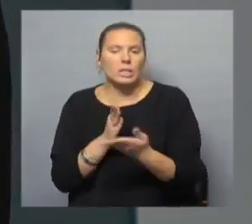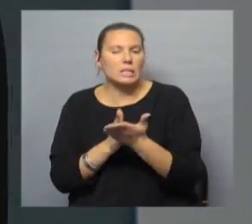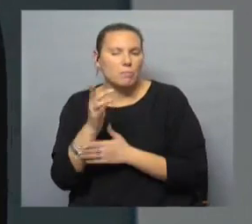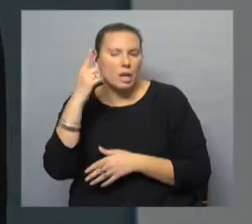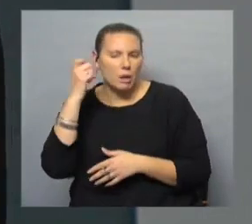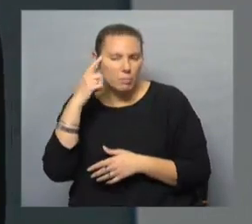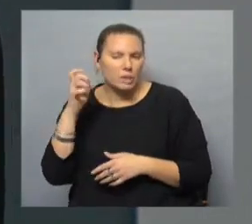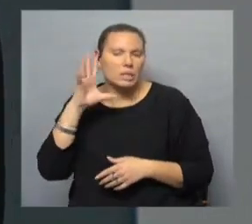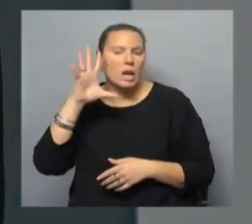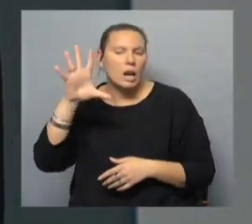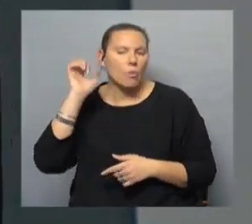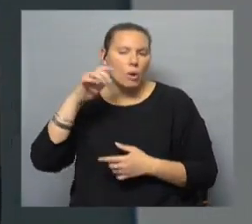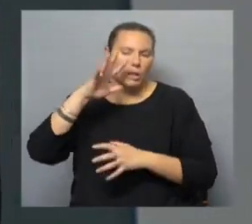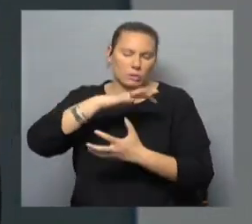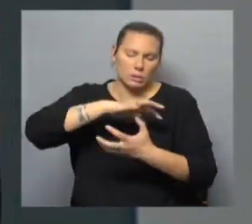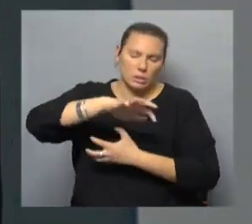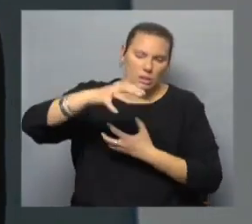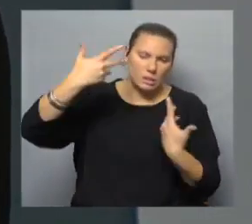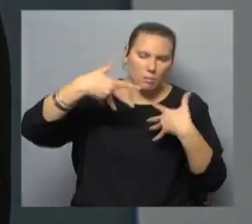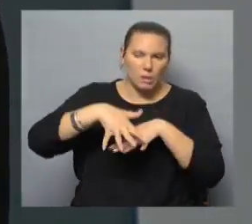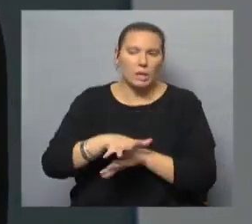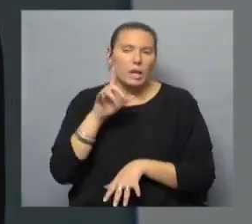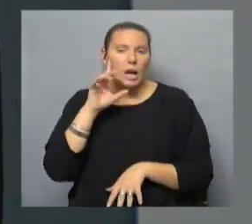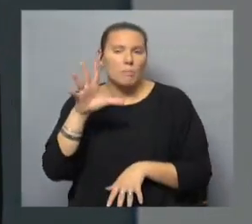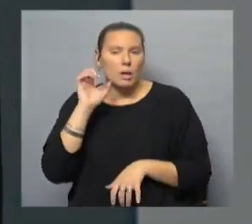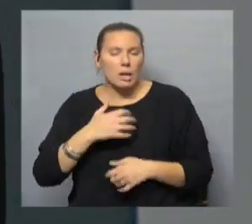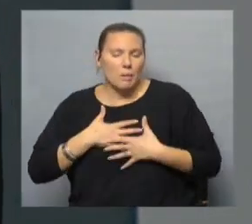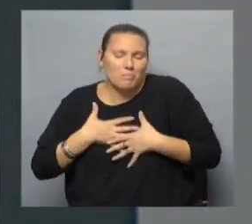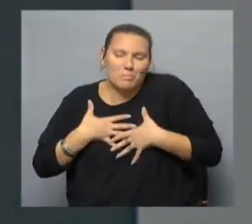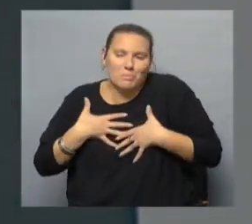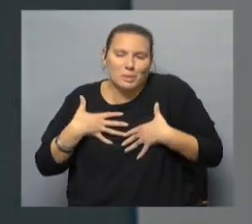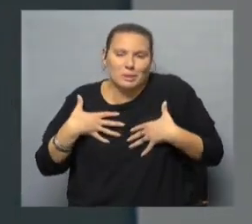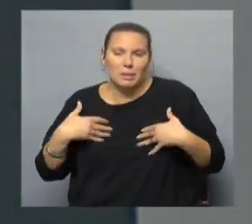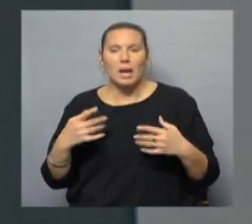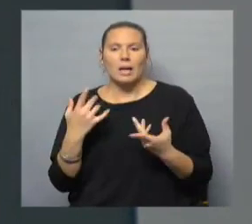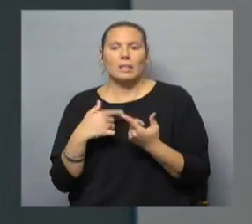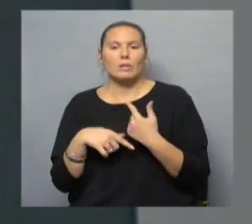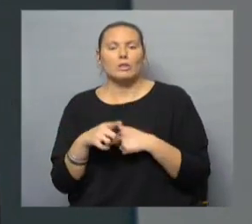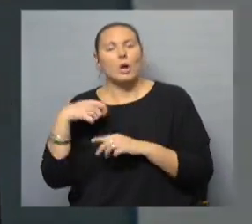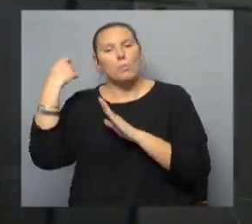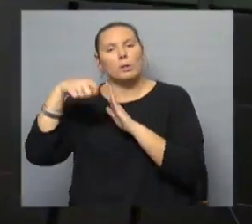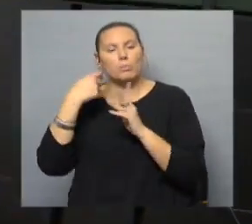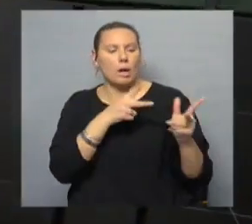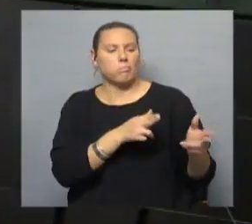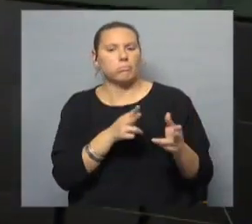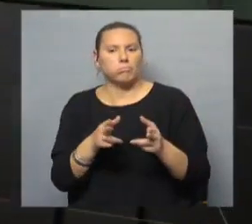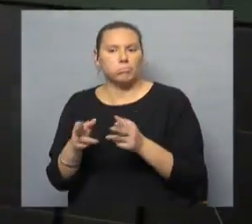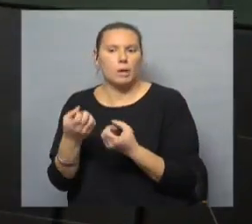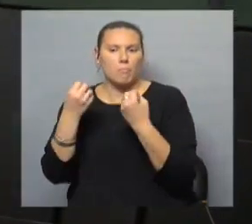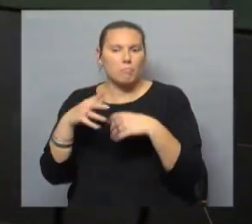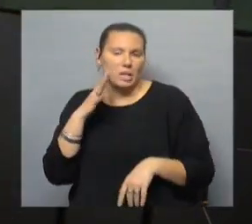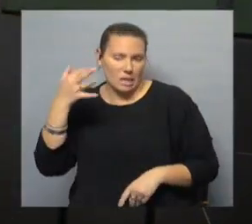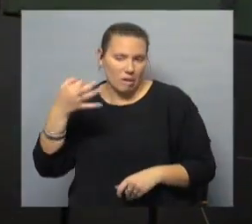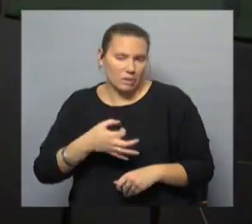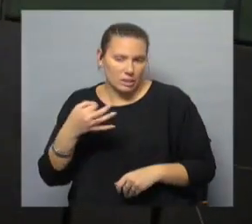desde el recuerdo, que se mezcla un poco la memoria, se mezcla la emotividad, y eso hace como una película fraccionada que empieza a perder un poco el realismo,